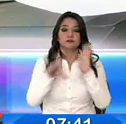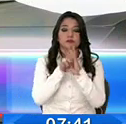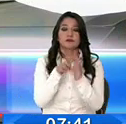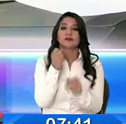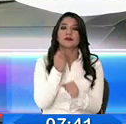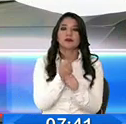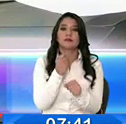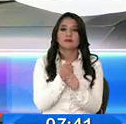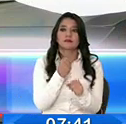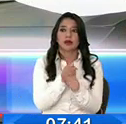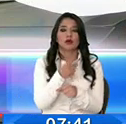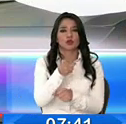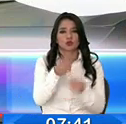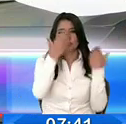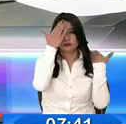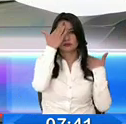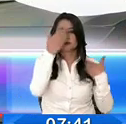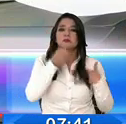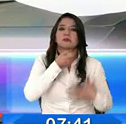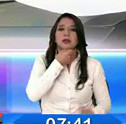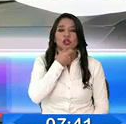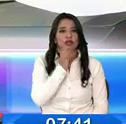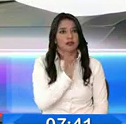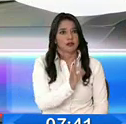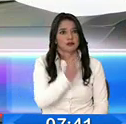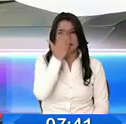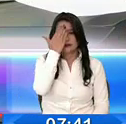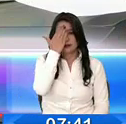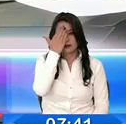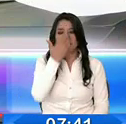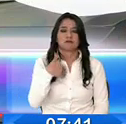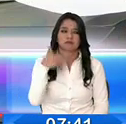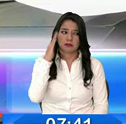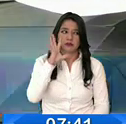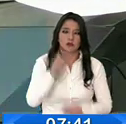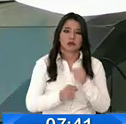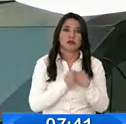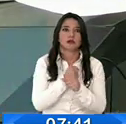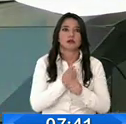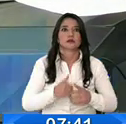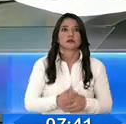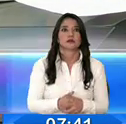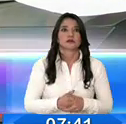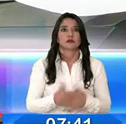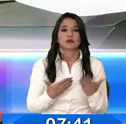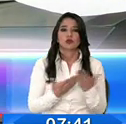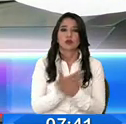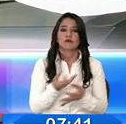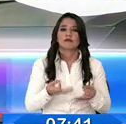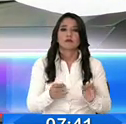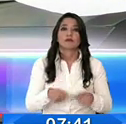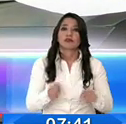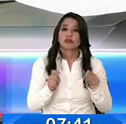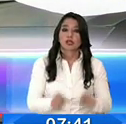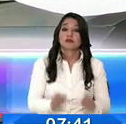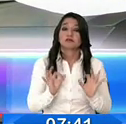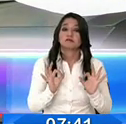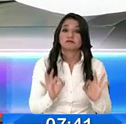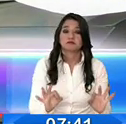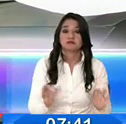no sé usted que es un periodista es curioso sabe que tiene más de 50 años si no hay nuevas formas de contratación